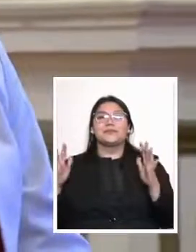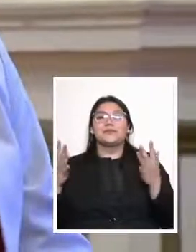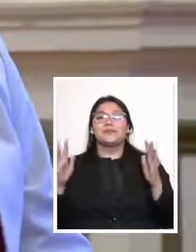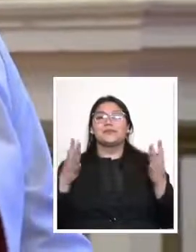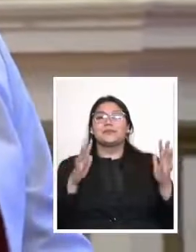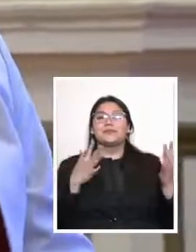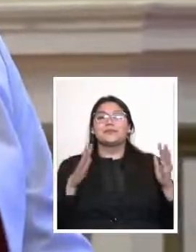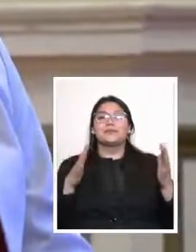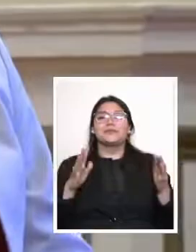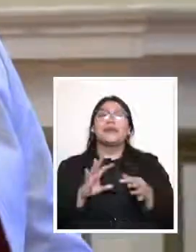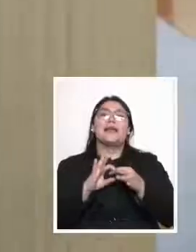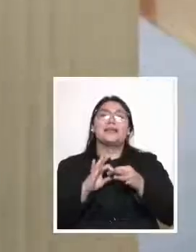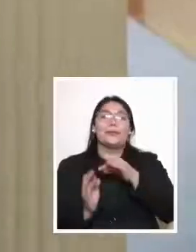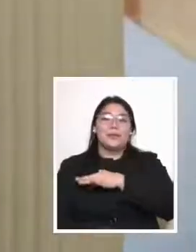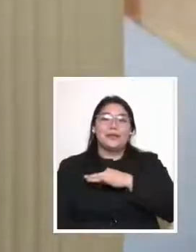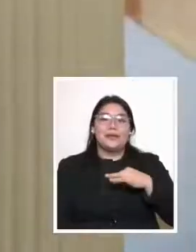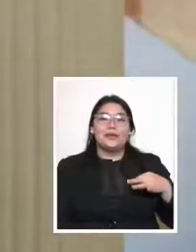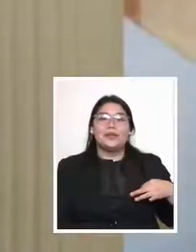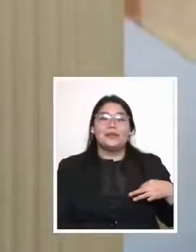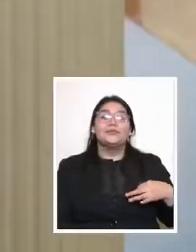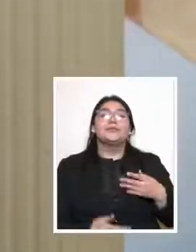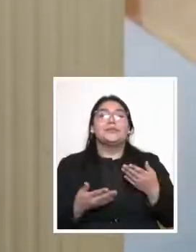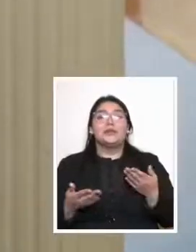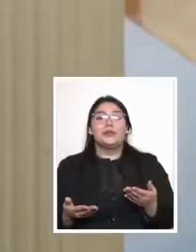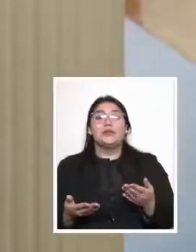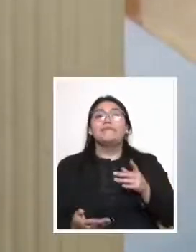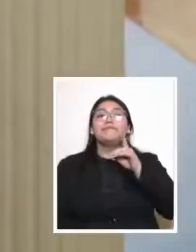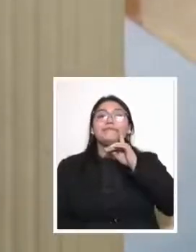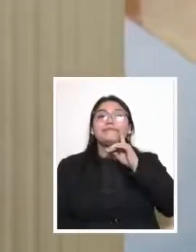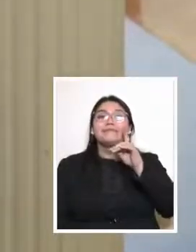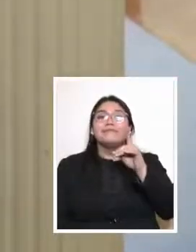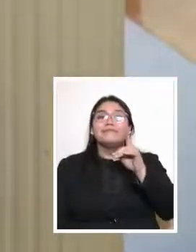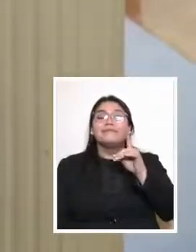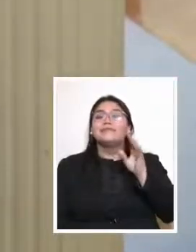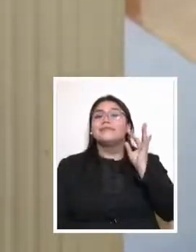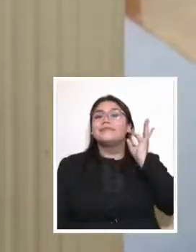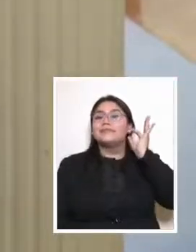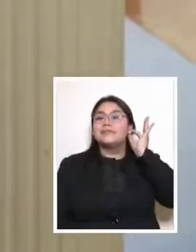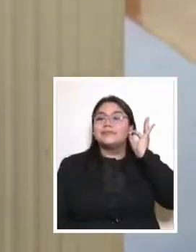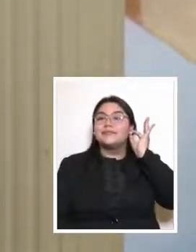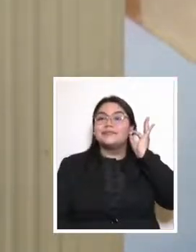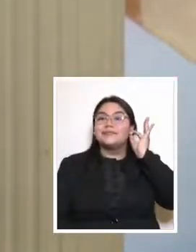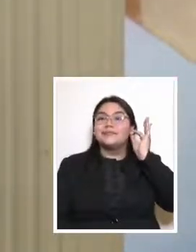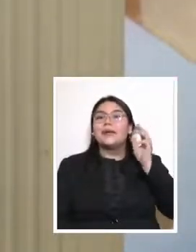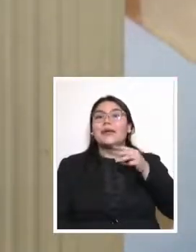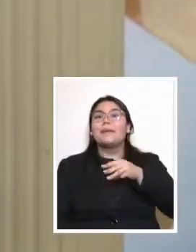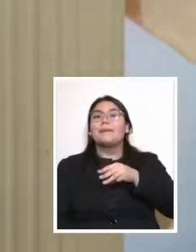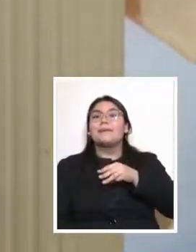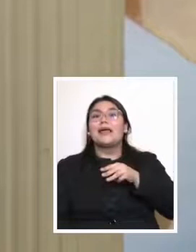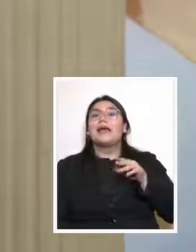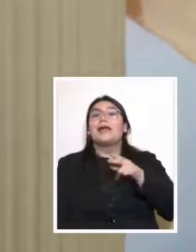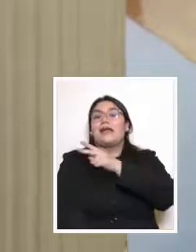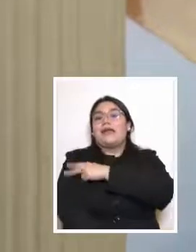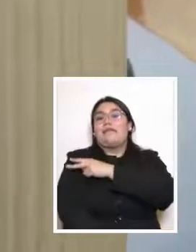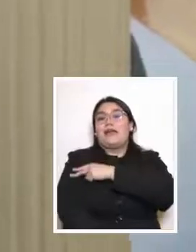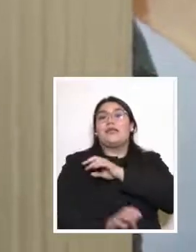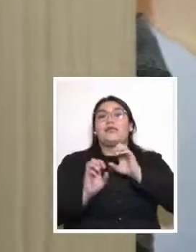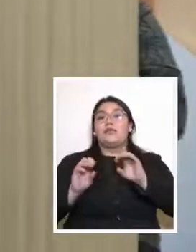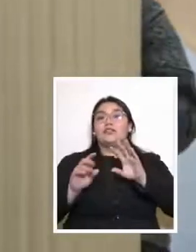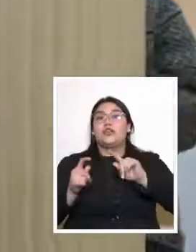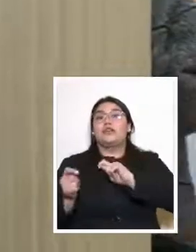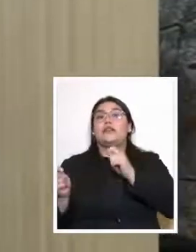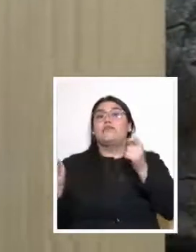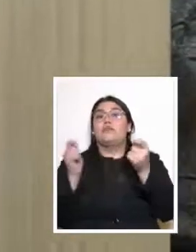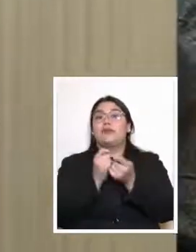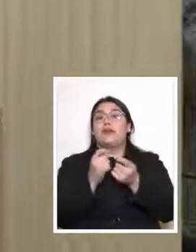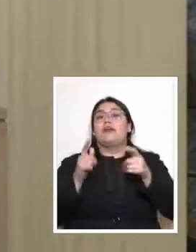Muchísimas gracias, ministro. Y a continuación los voy a dejar con la señora Mary Gin Delaney, que es jefa de Educación Transformativa de la